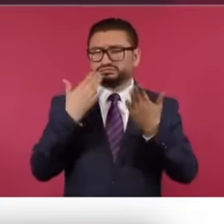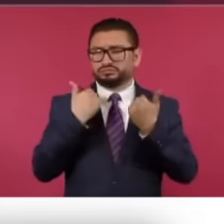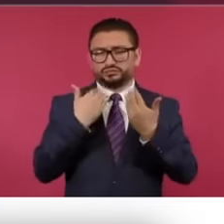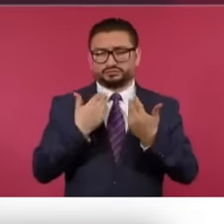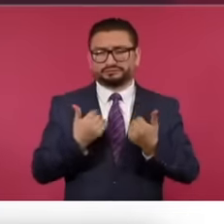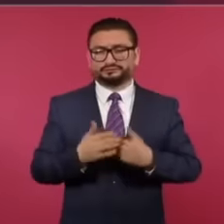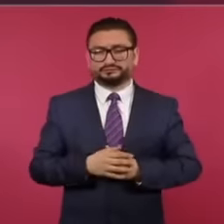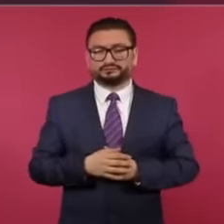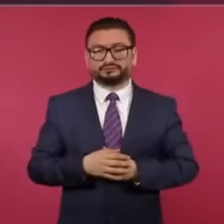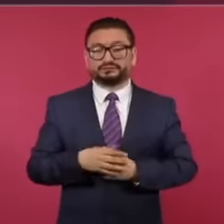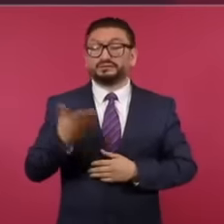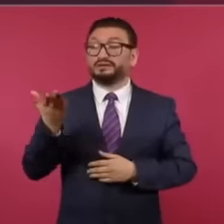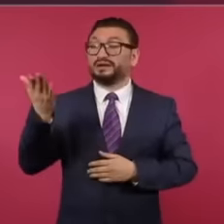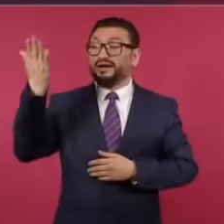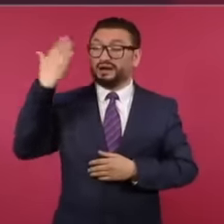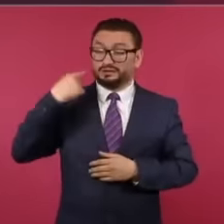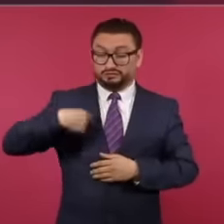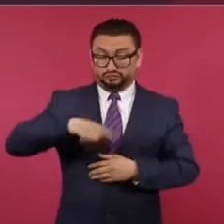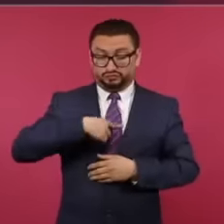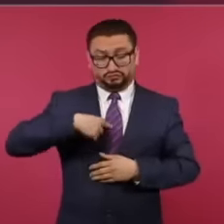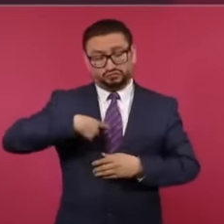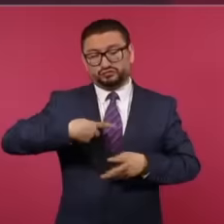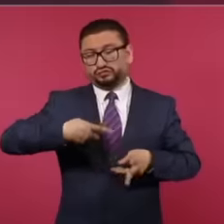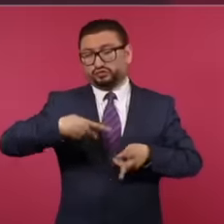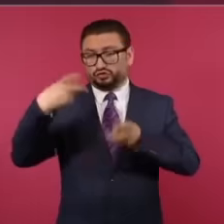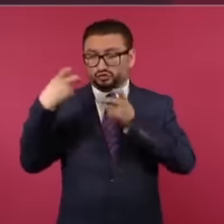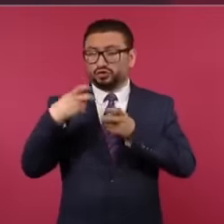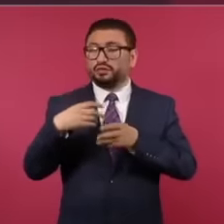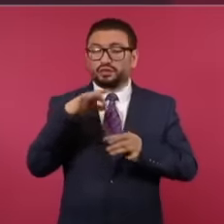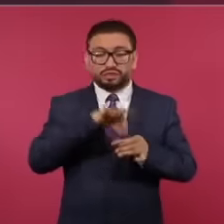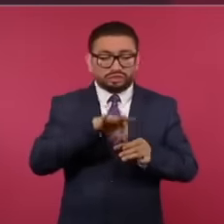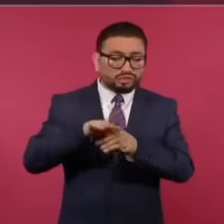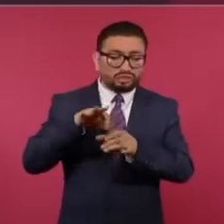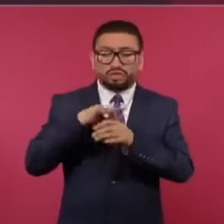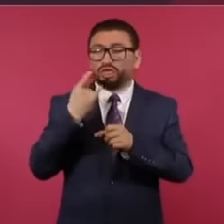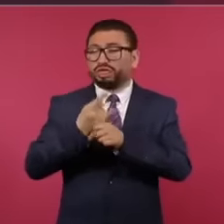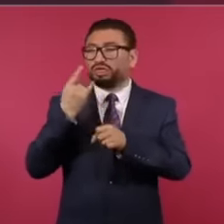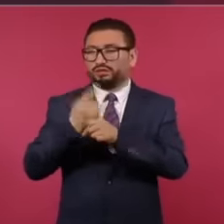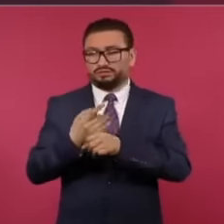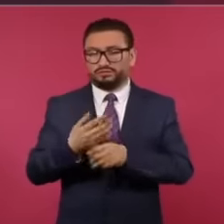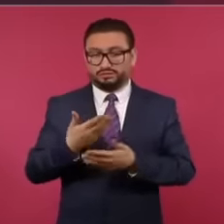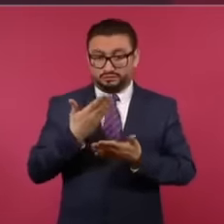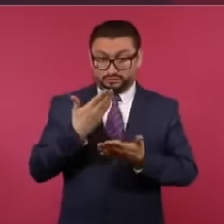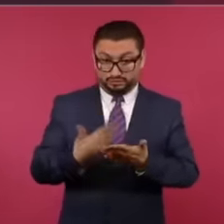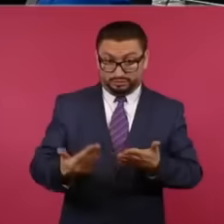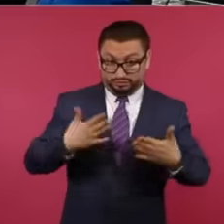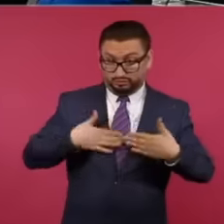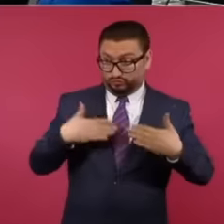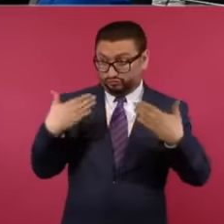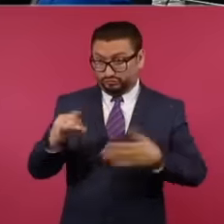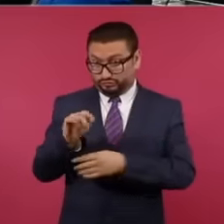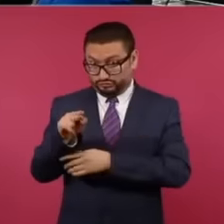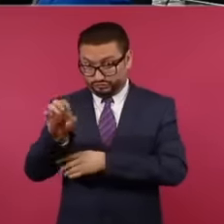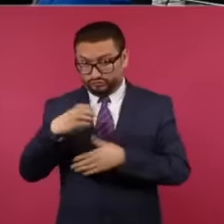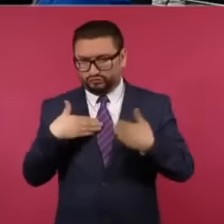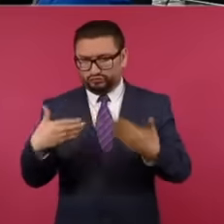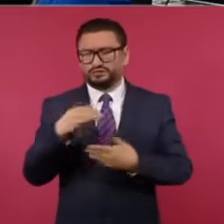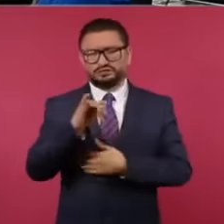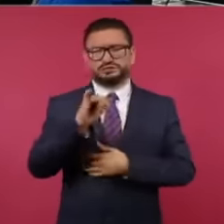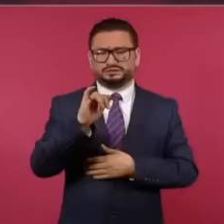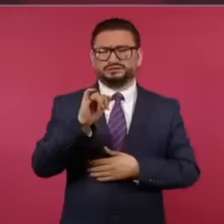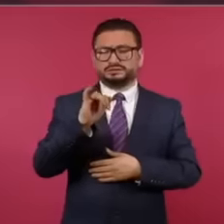Es que a nosotros nos robaban las elecciones. Hoy hay confianza en la autoridad electoral. Sí, sí,